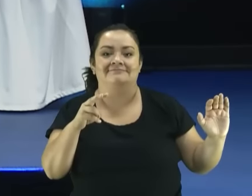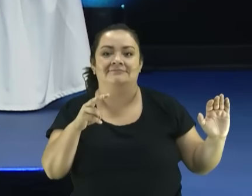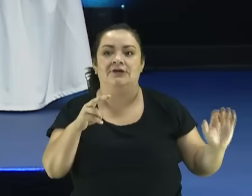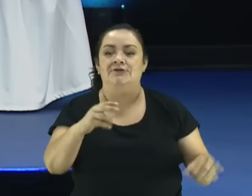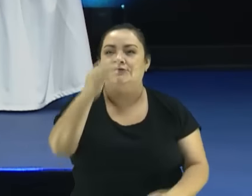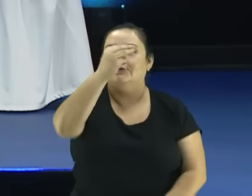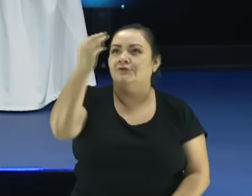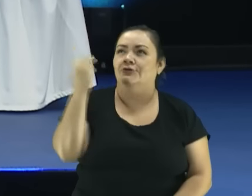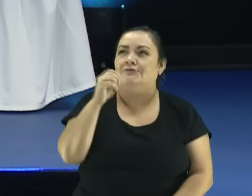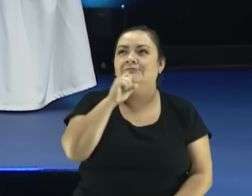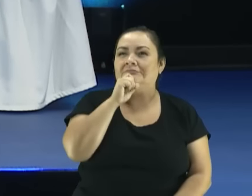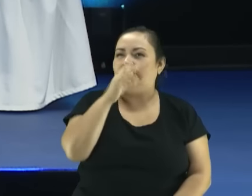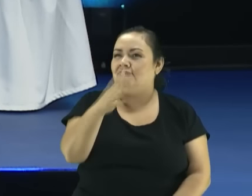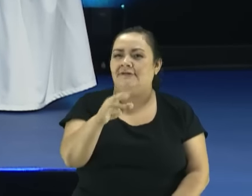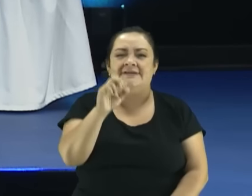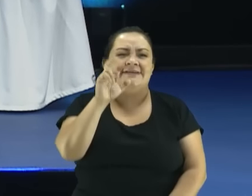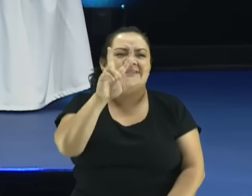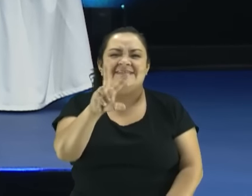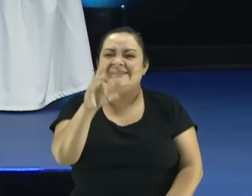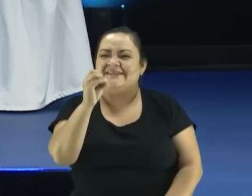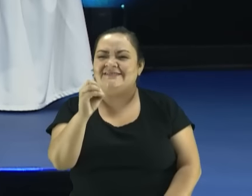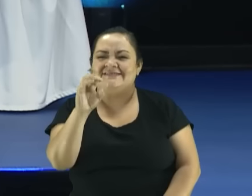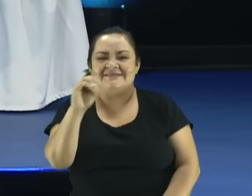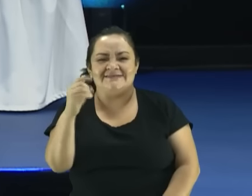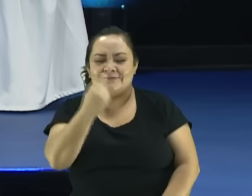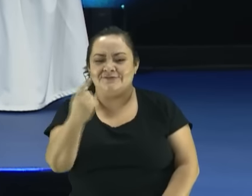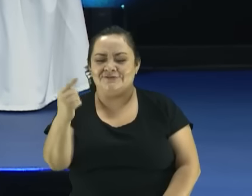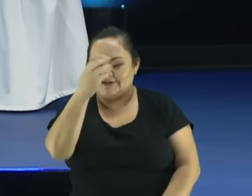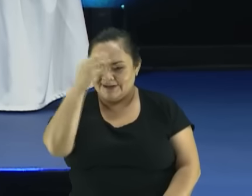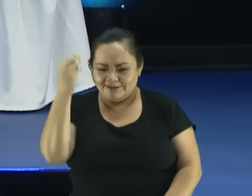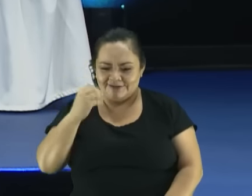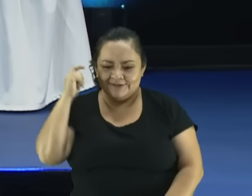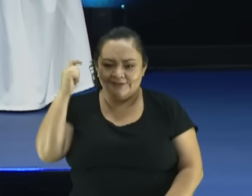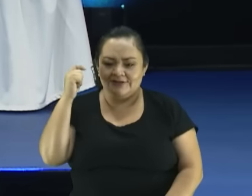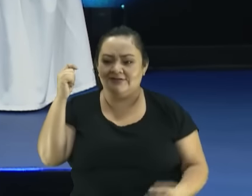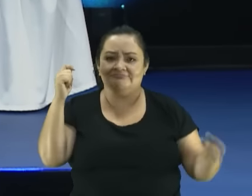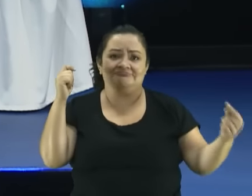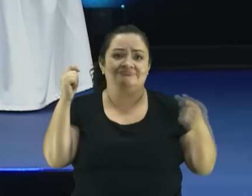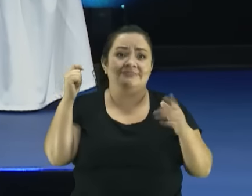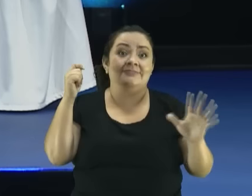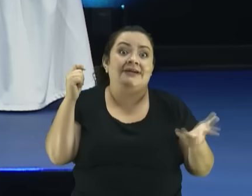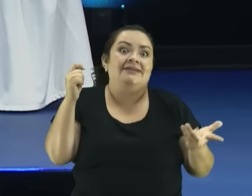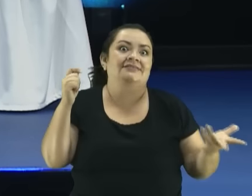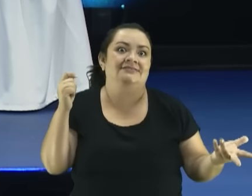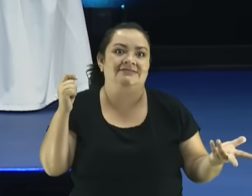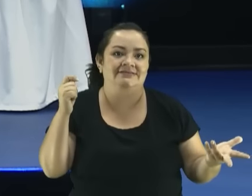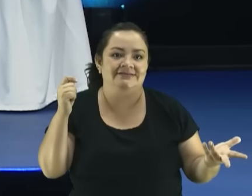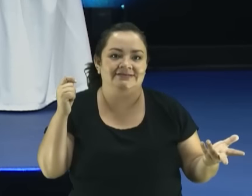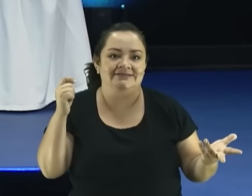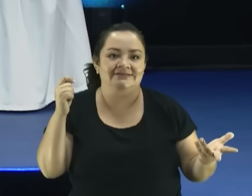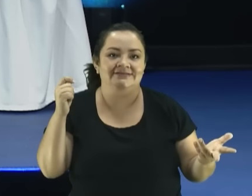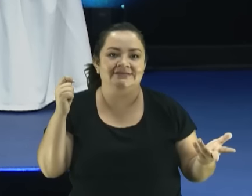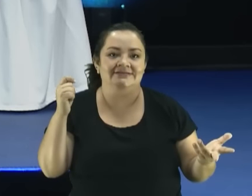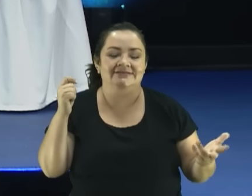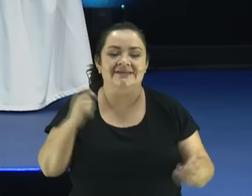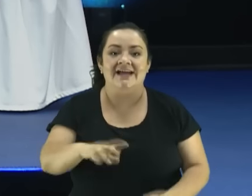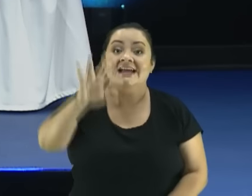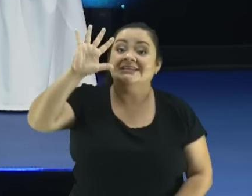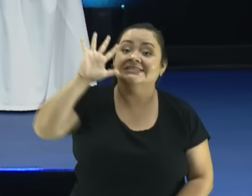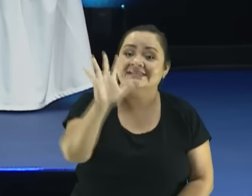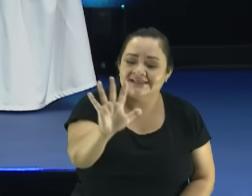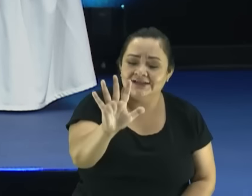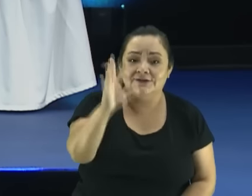100 200 300 Para qué para qué creemos a cinco pero que